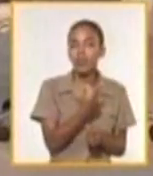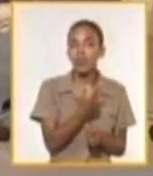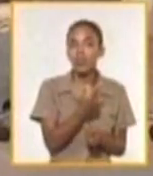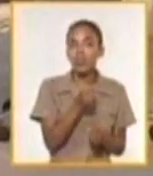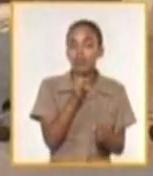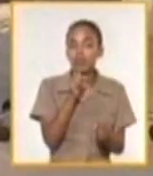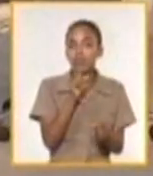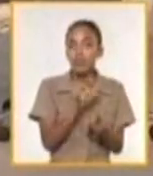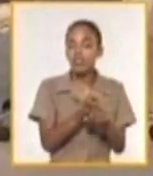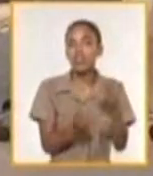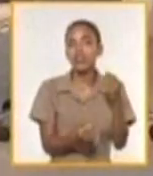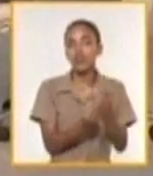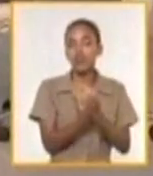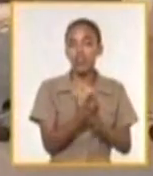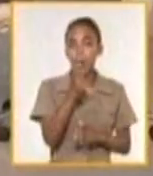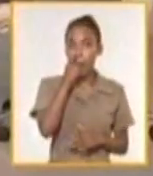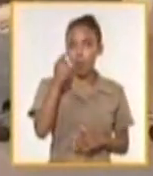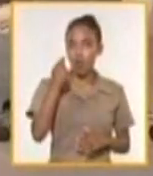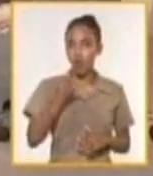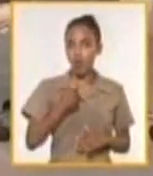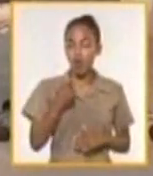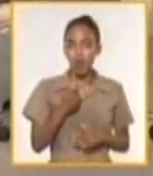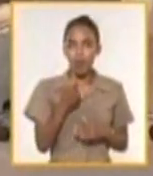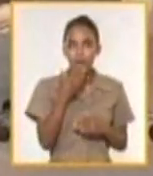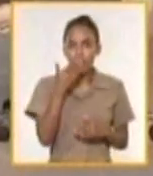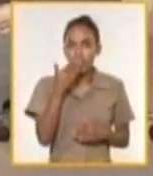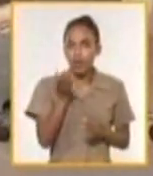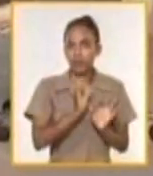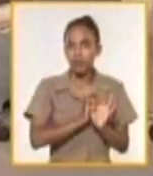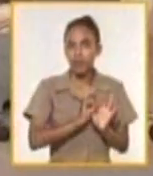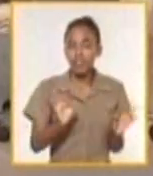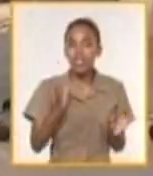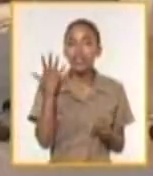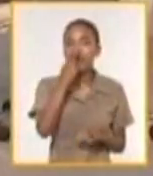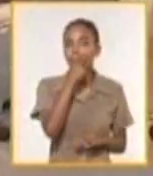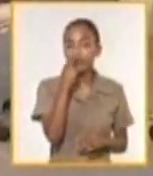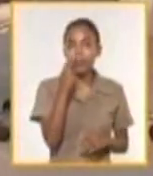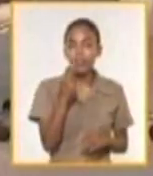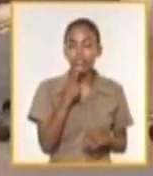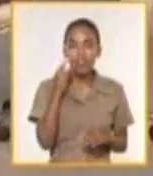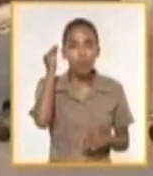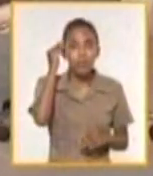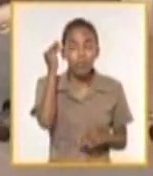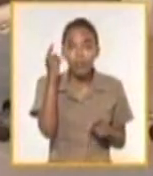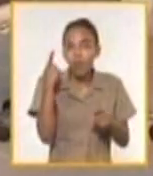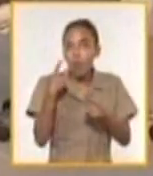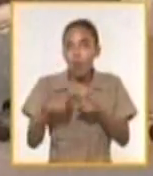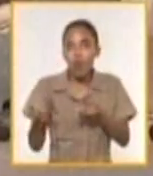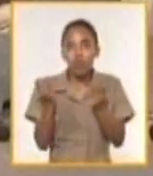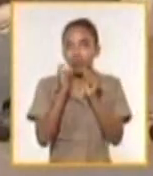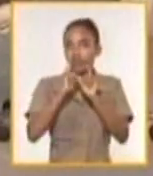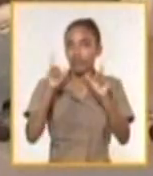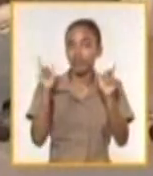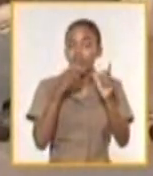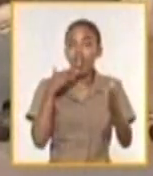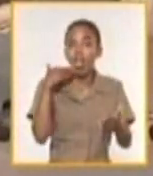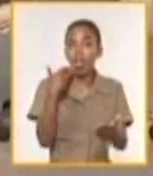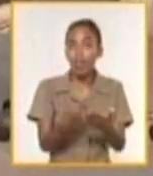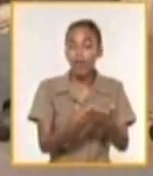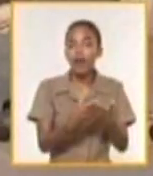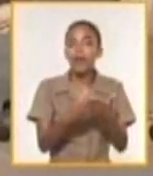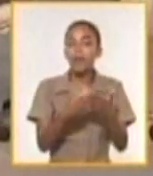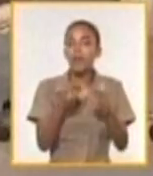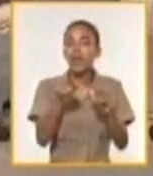extraordinario, que es José Martí, con un pensamiento fuera de época, fue un pensamiento que realmente establece